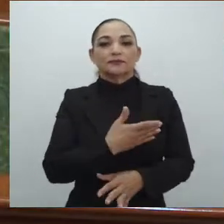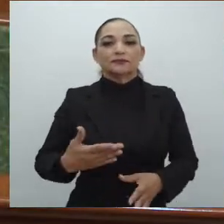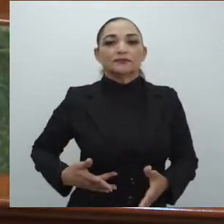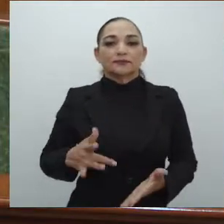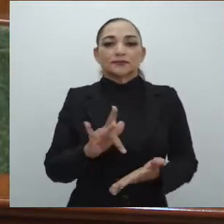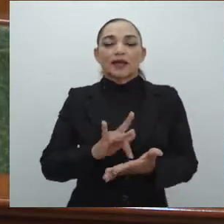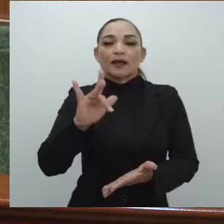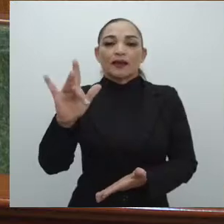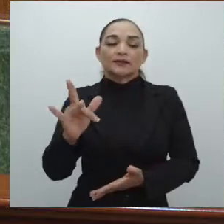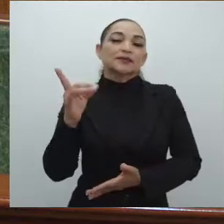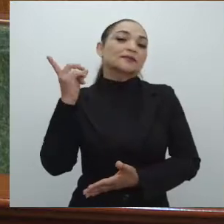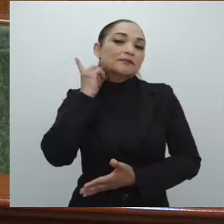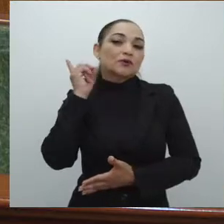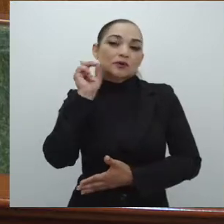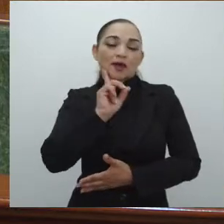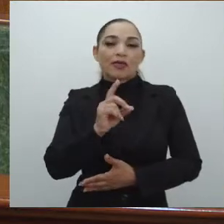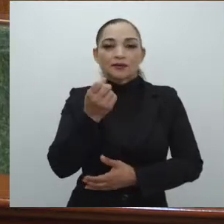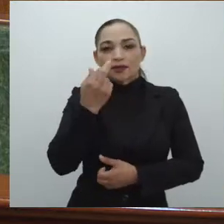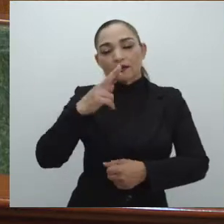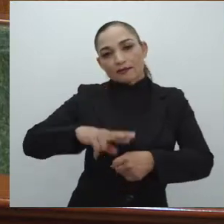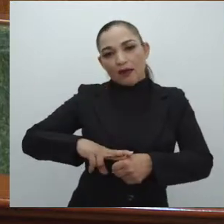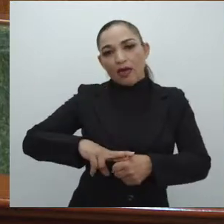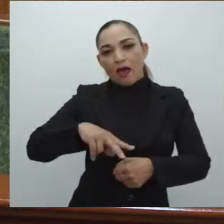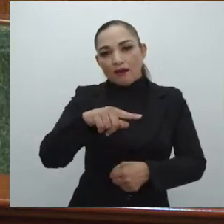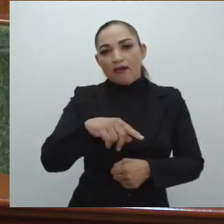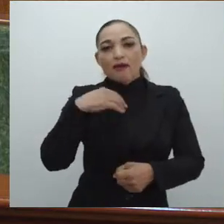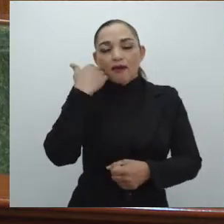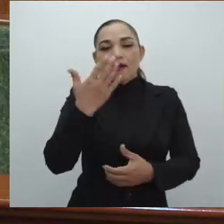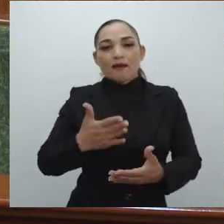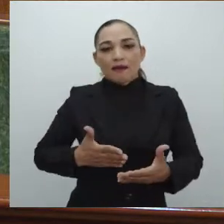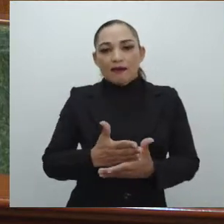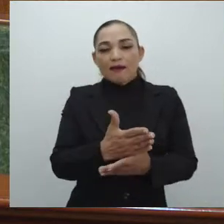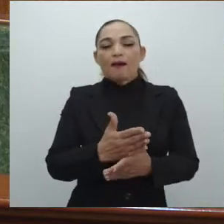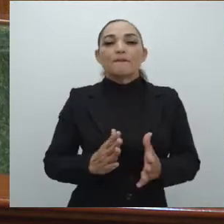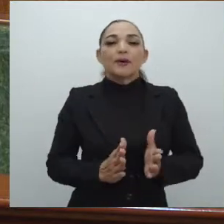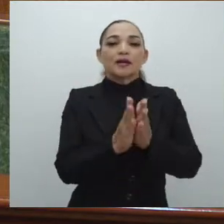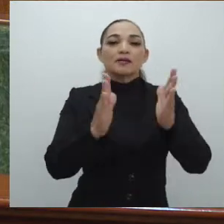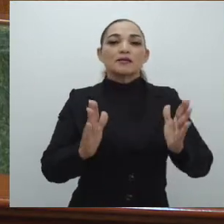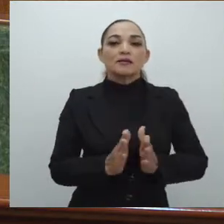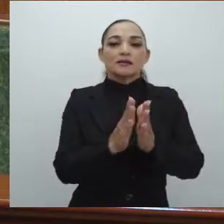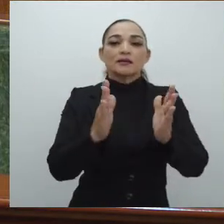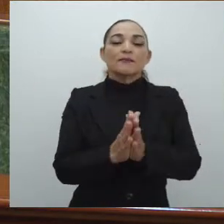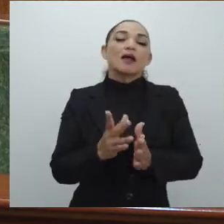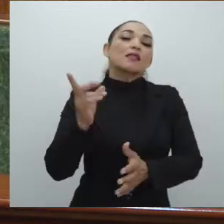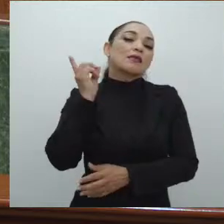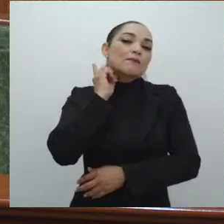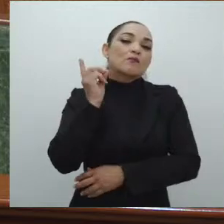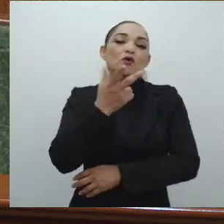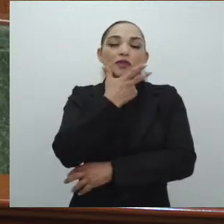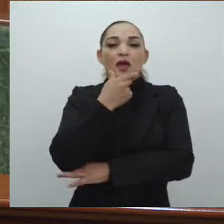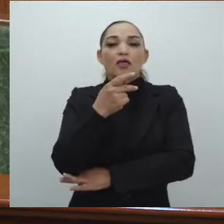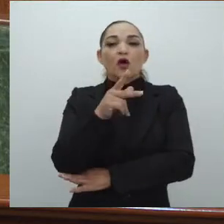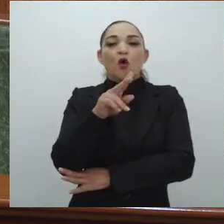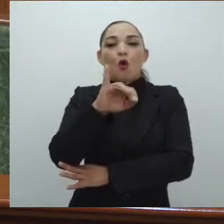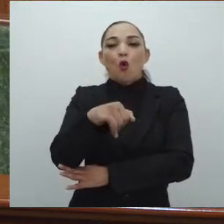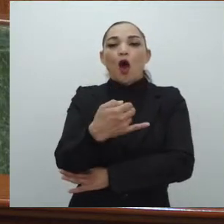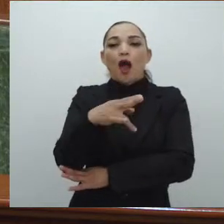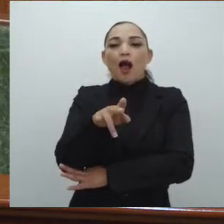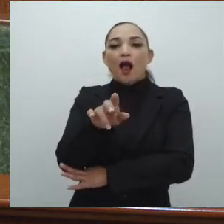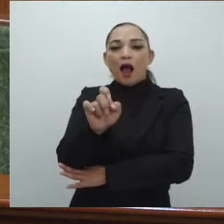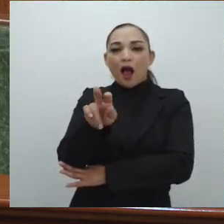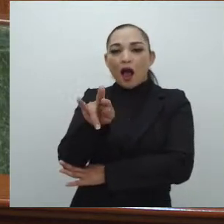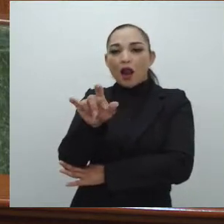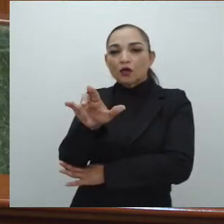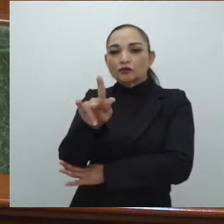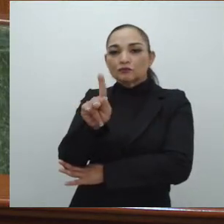Gracias, diputada secretaria. Ha solicitado el uso de la voz el diputado Juan Carlos Patrón Rosales. Adelante, diputado, tiene el uso de la